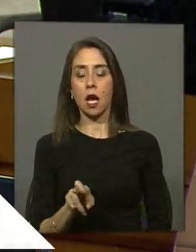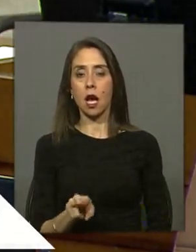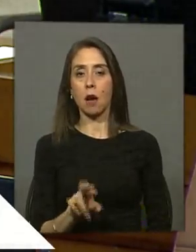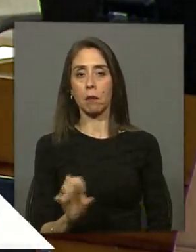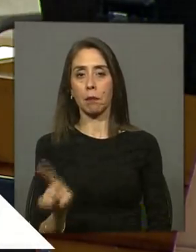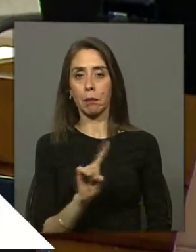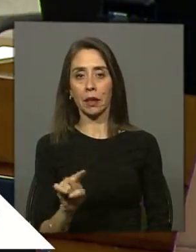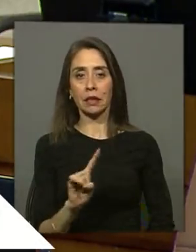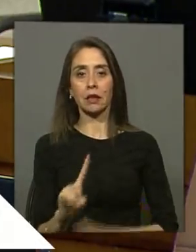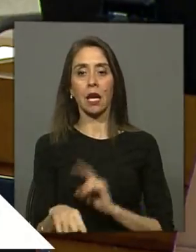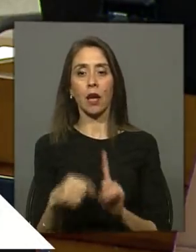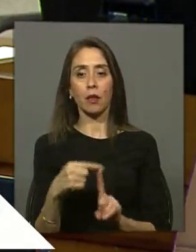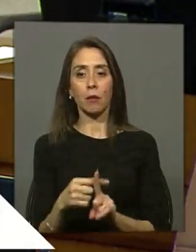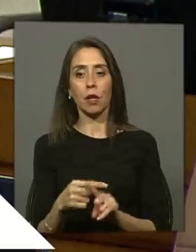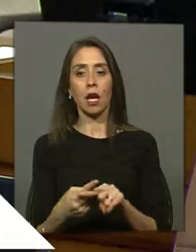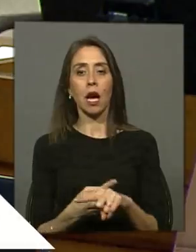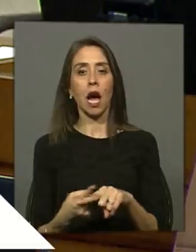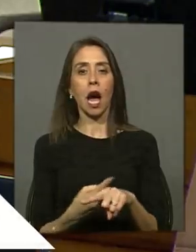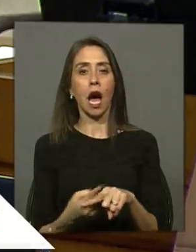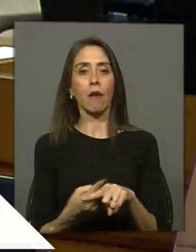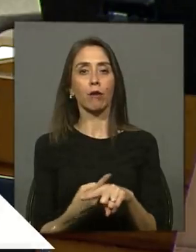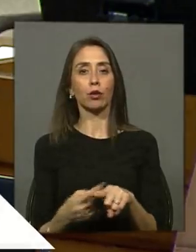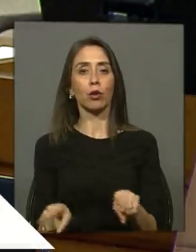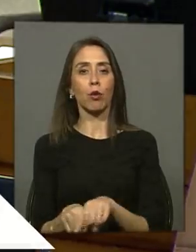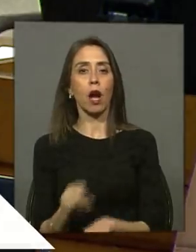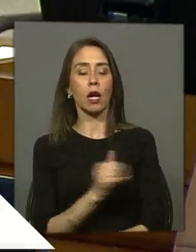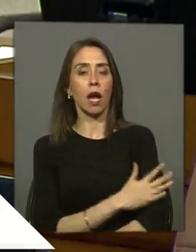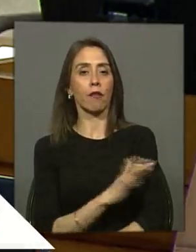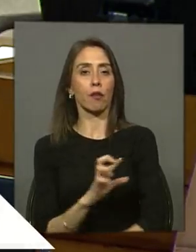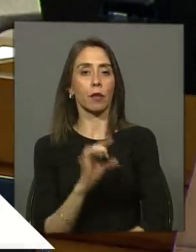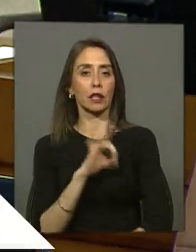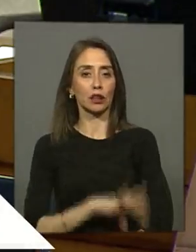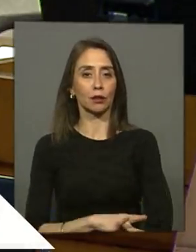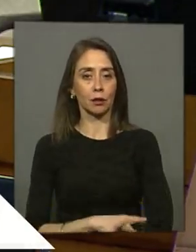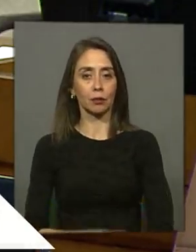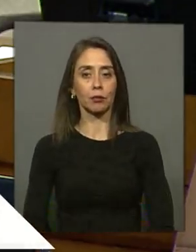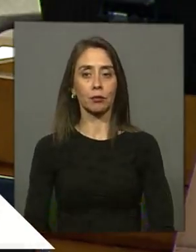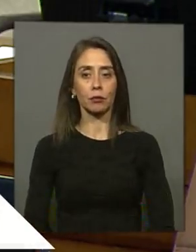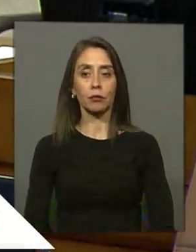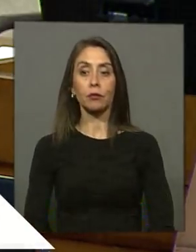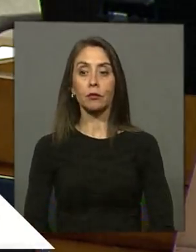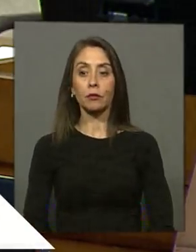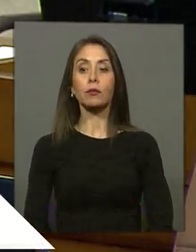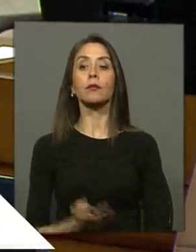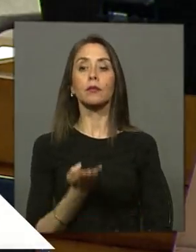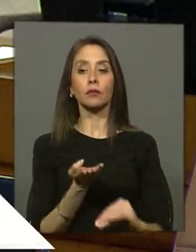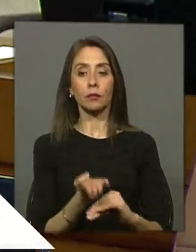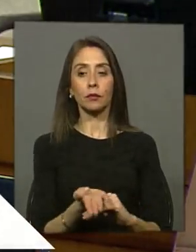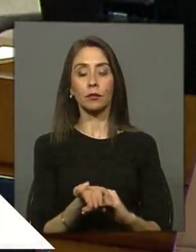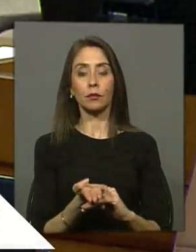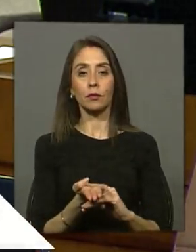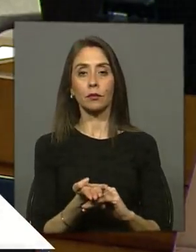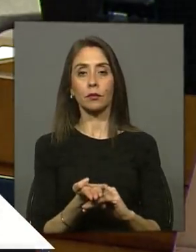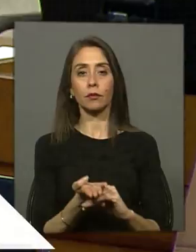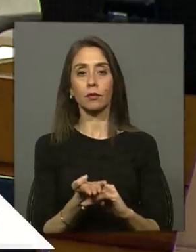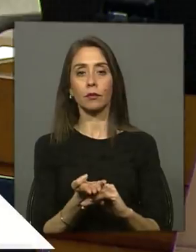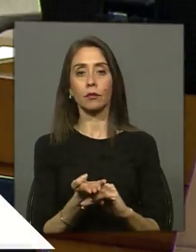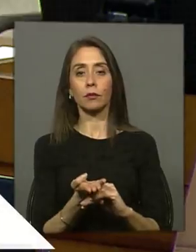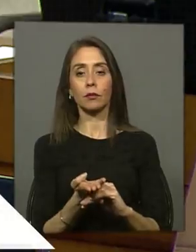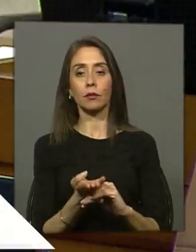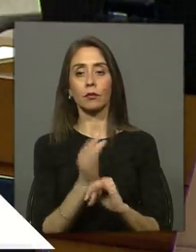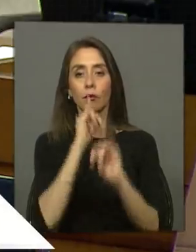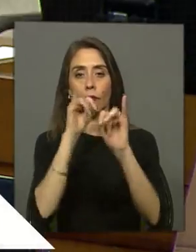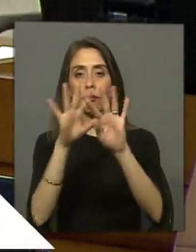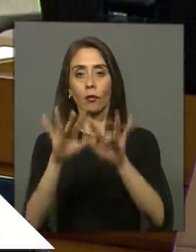porque además son tan abusivas como son las AFP en este país y es por ello que solicito un